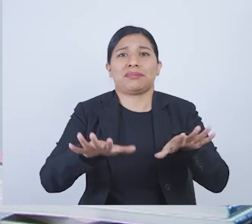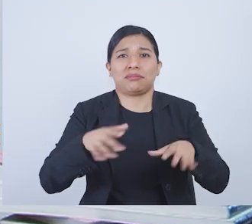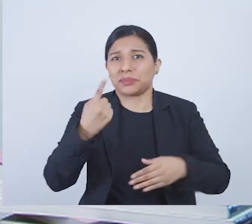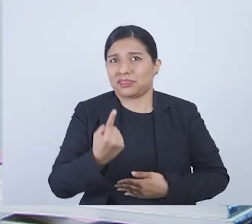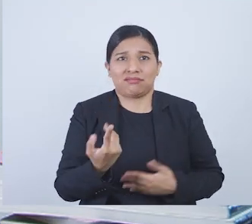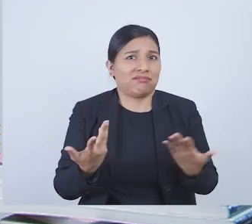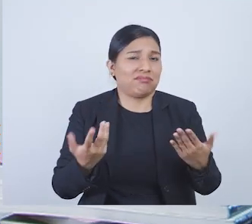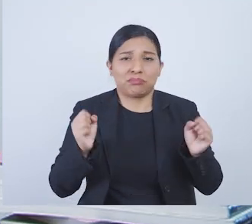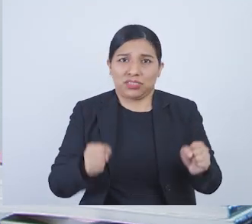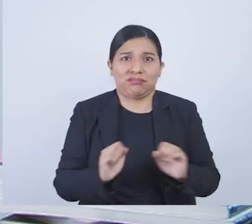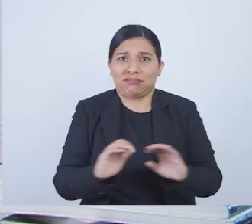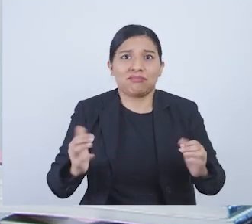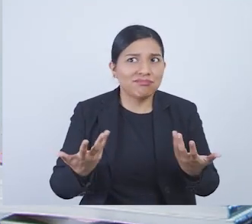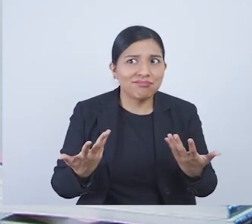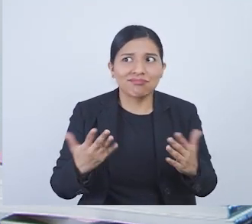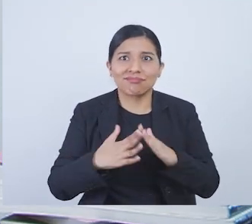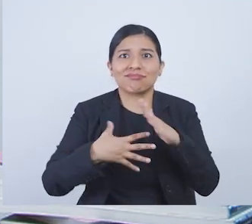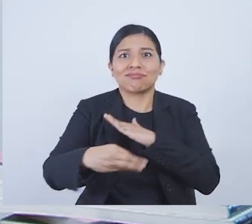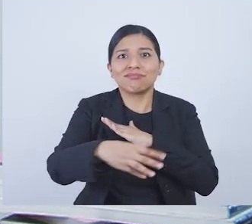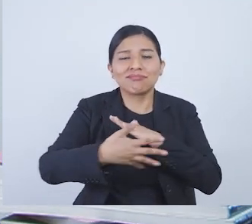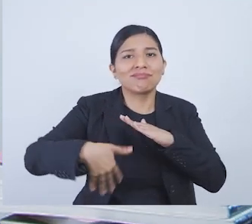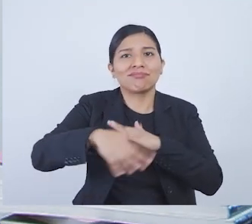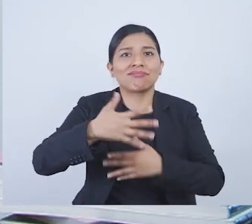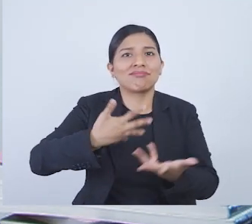movilidad implica que estamos